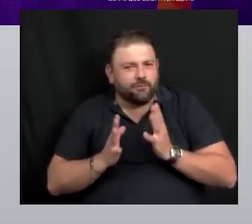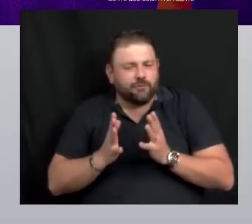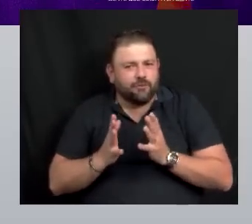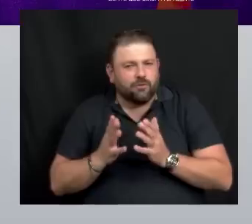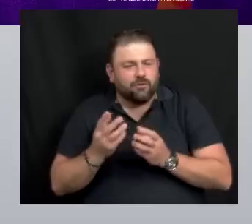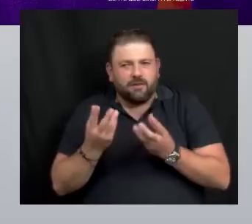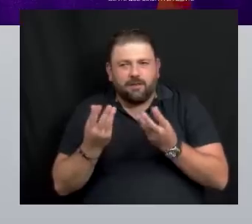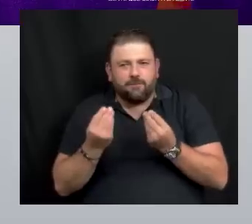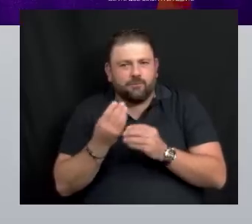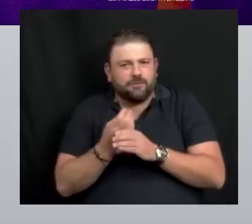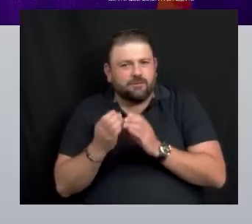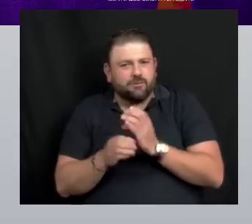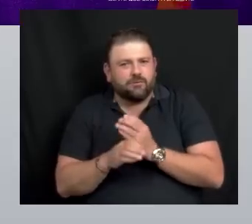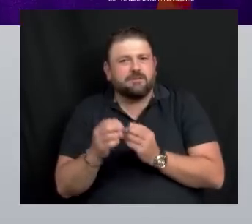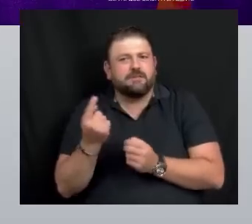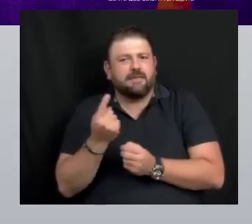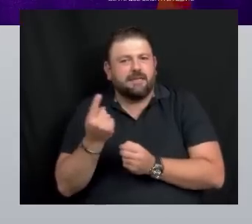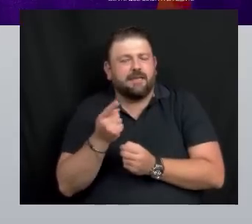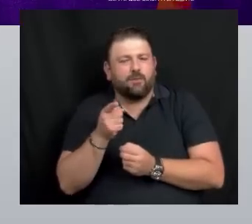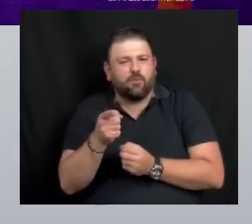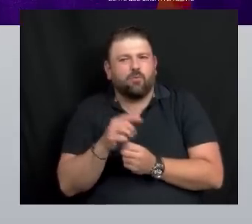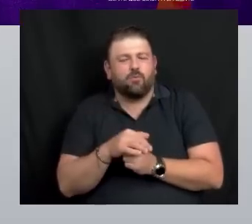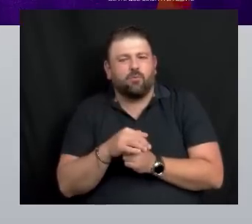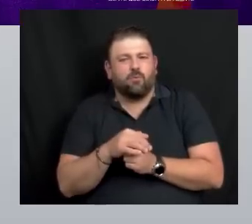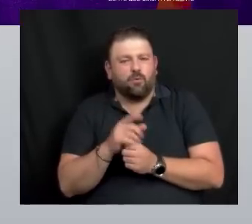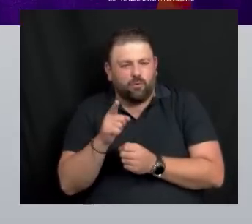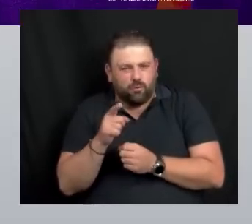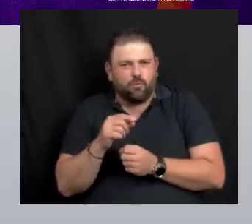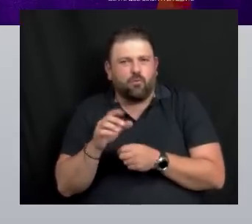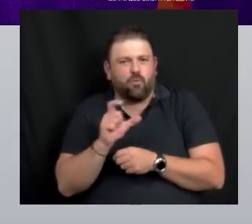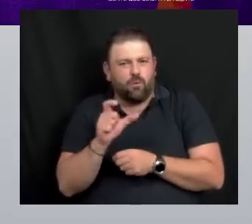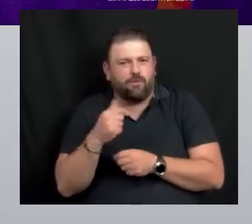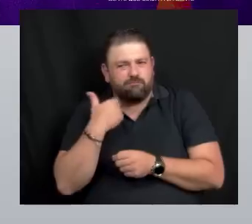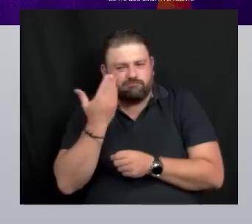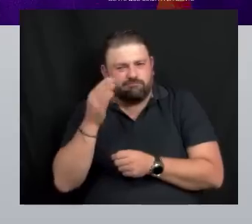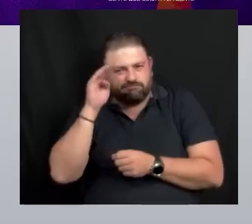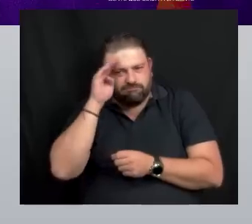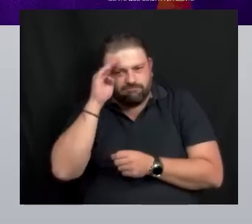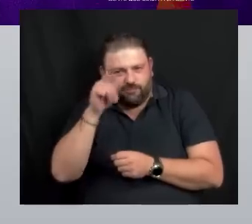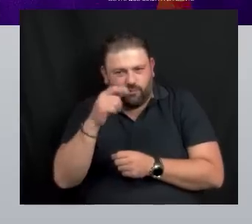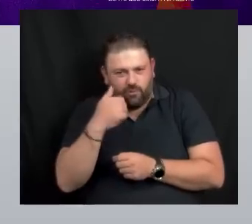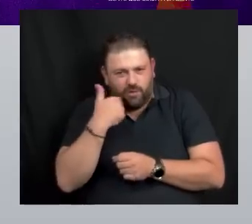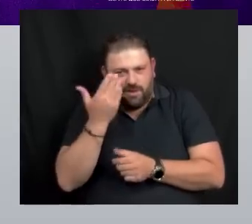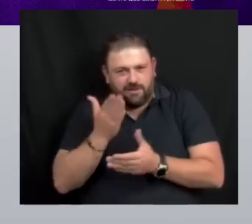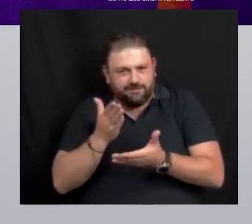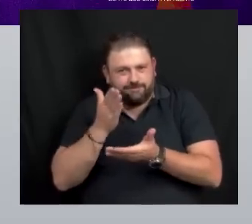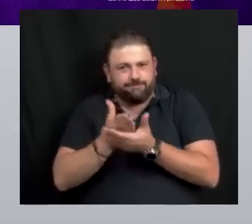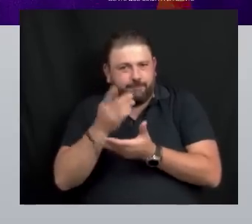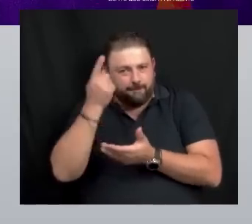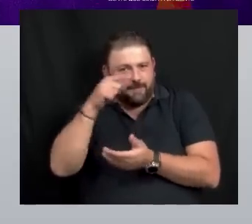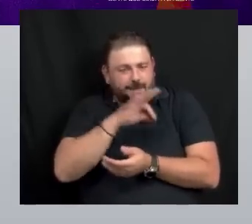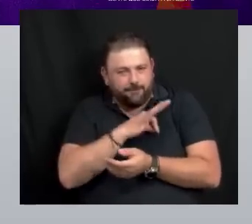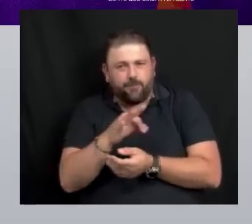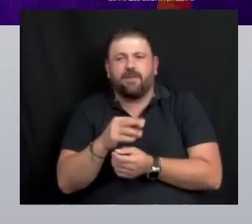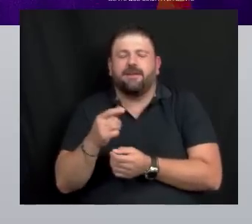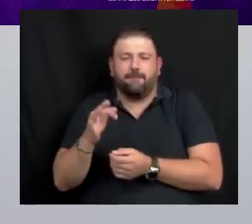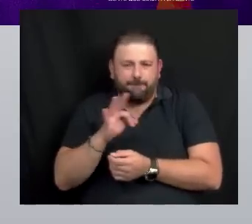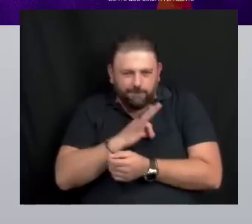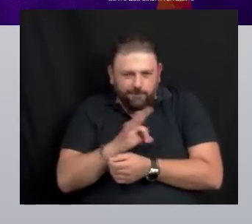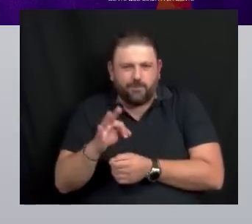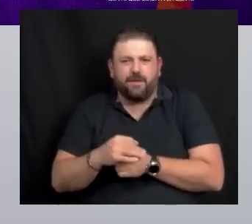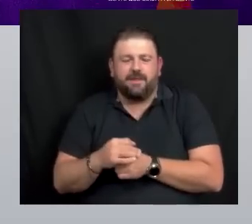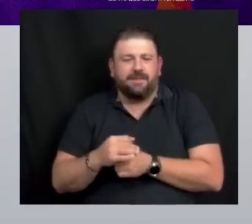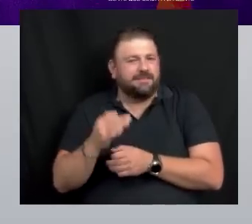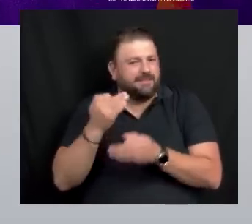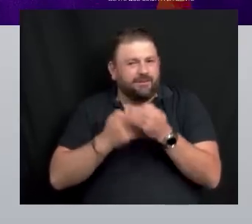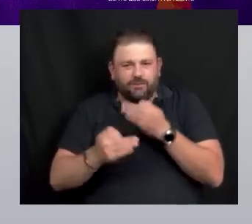es, ¿qué tanto estás dispuesto a pagar el precio para poderlo lograr? Entonces, por eso nos vamos agendando, y por eso